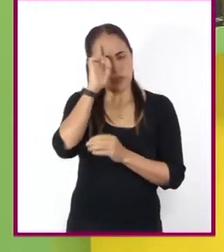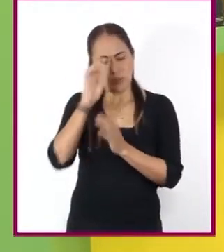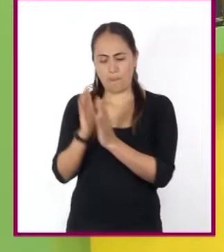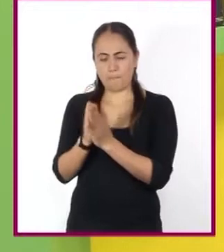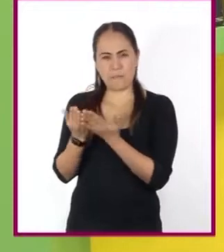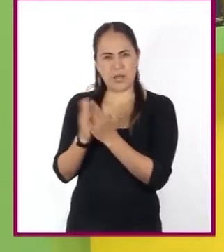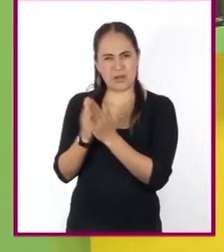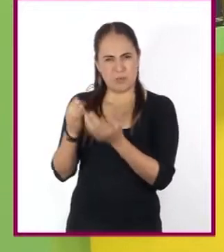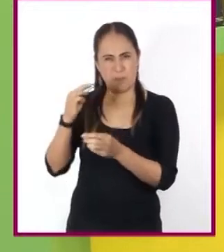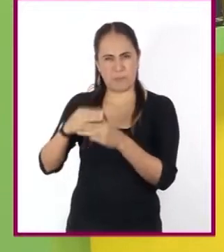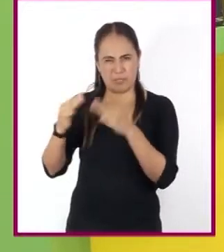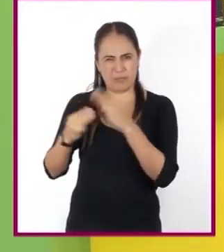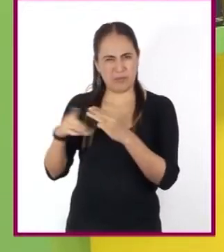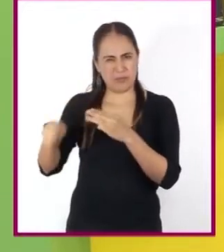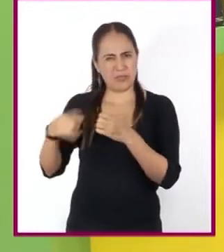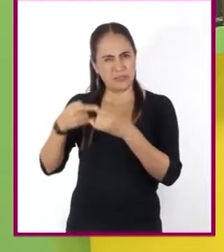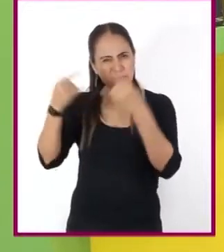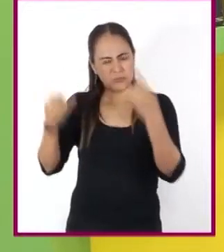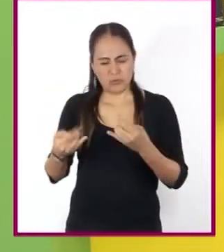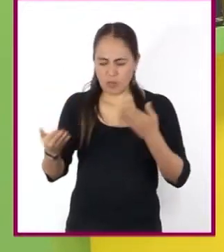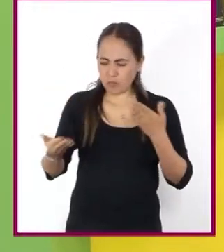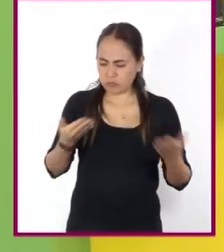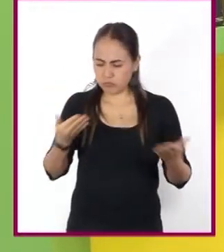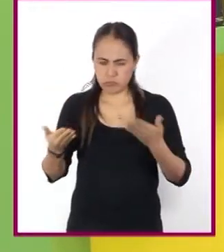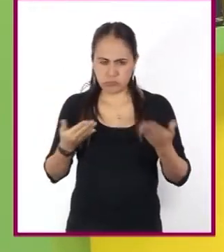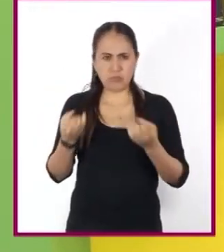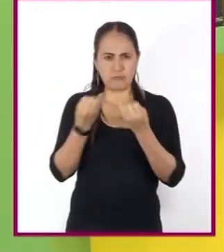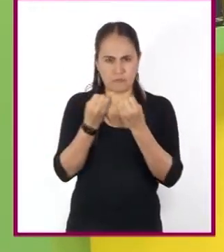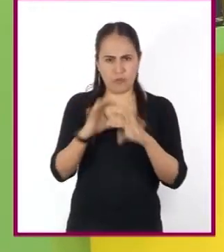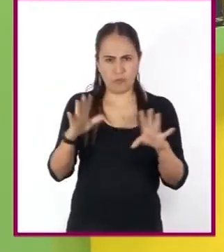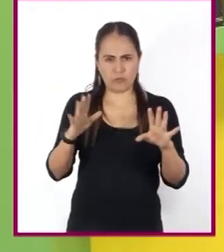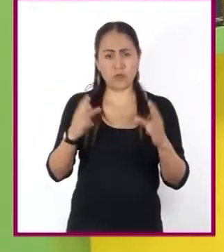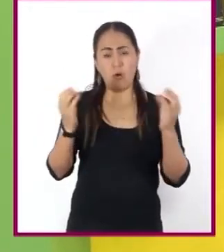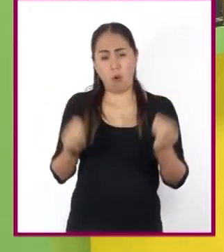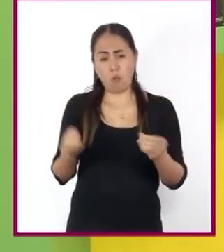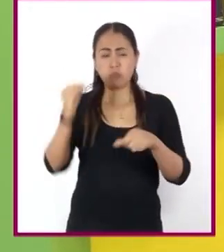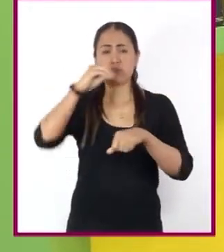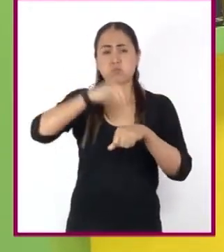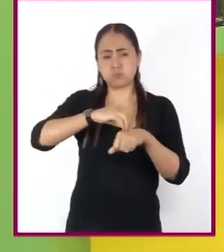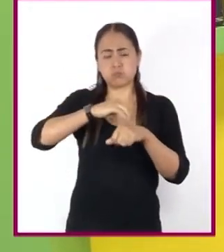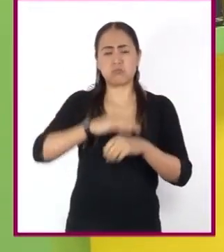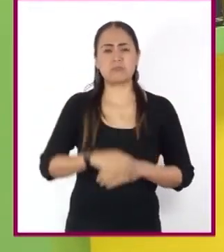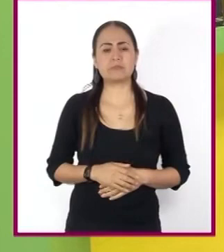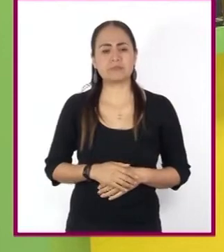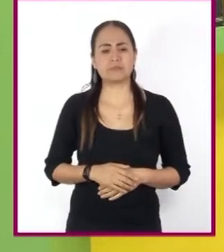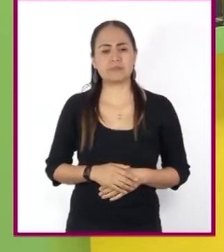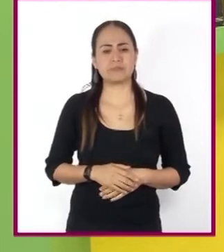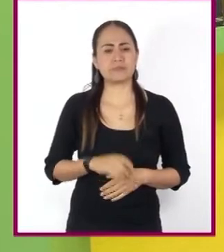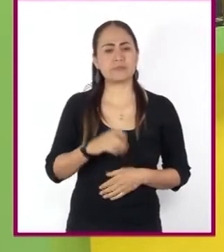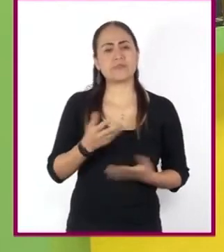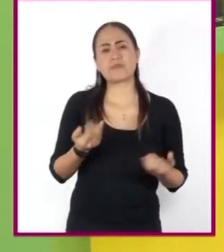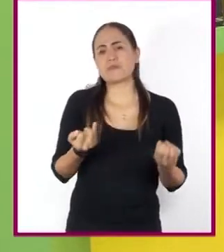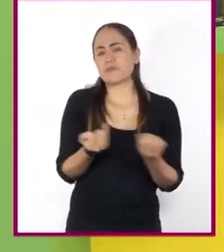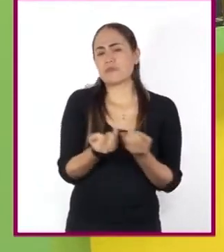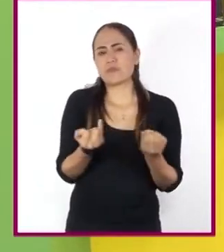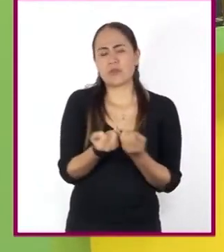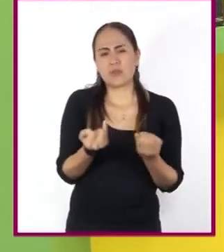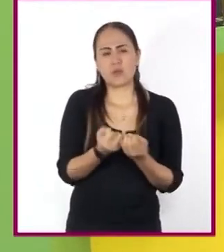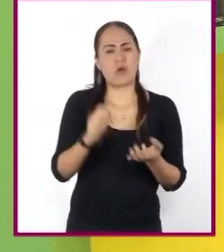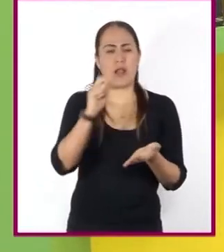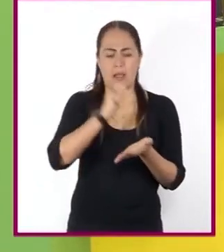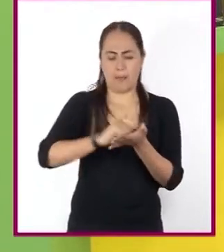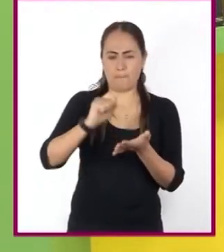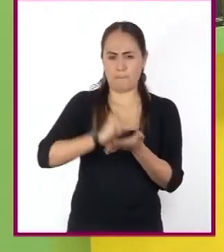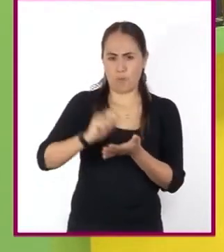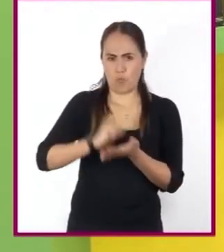de texto para contrastar la información o bien complementarla. Asimismo, tanto sus